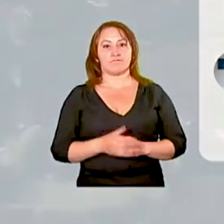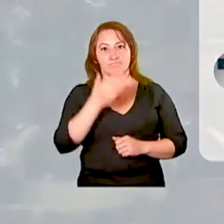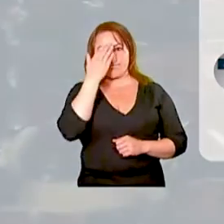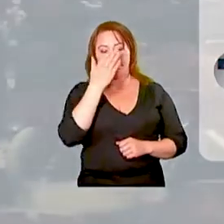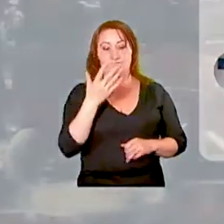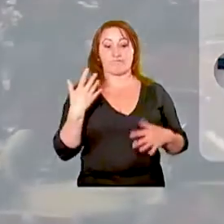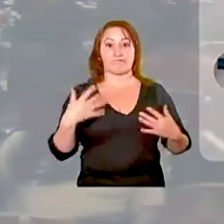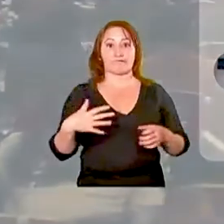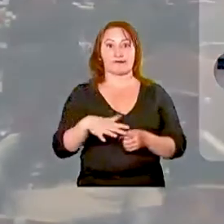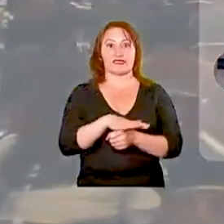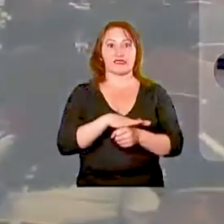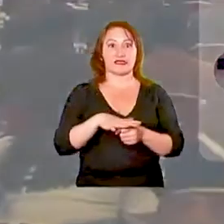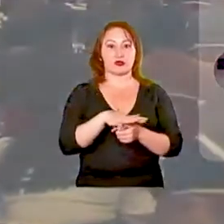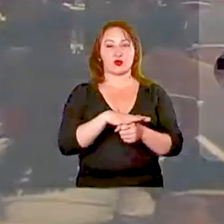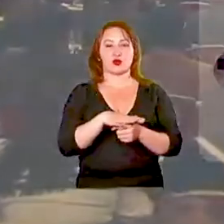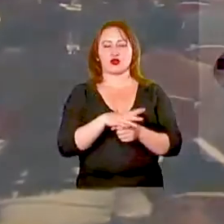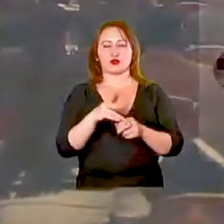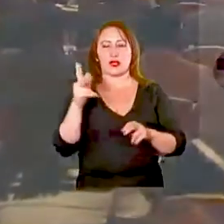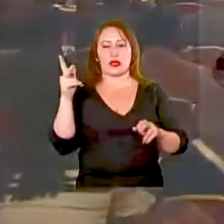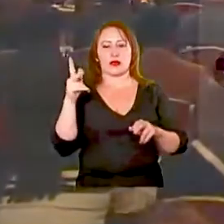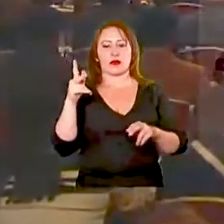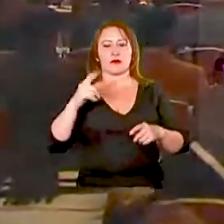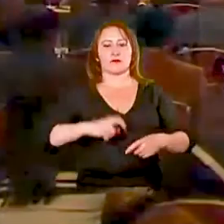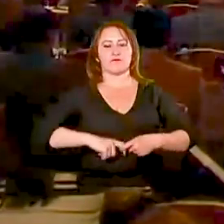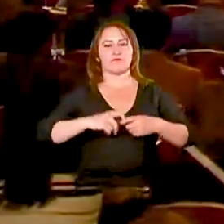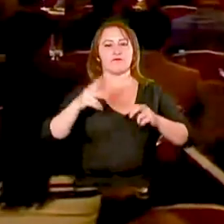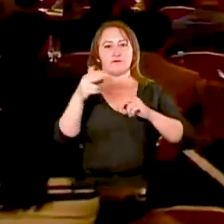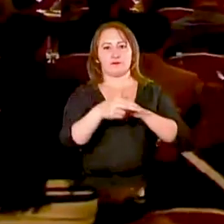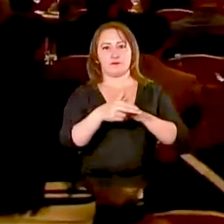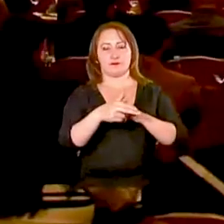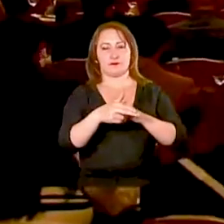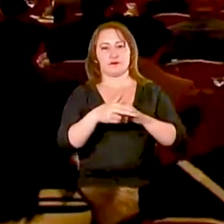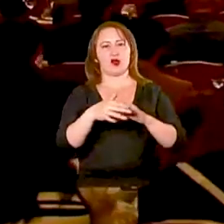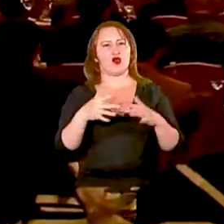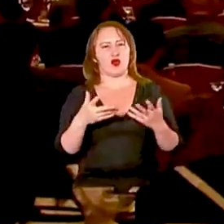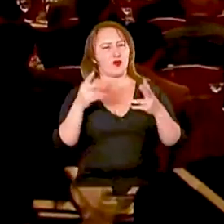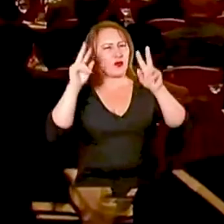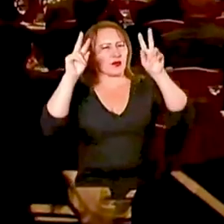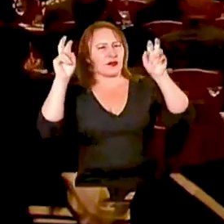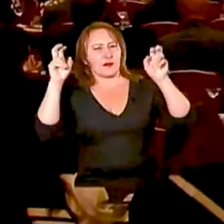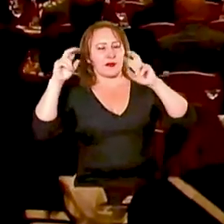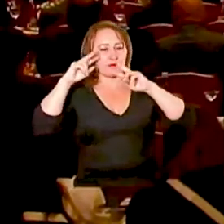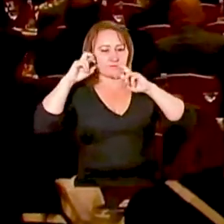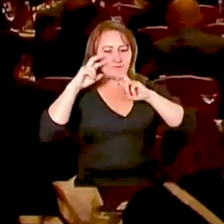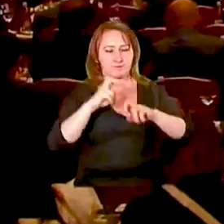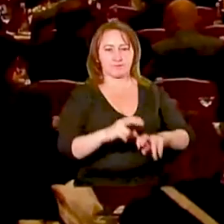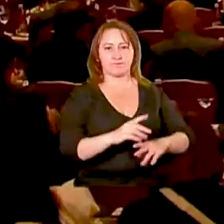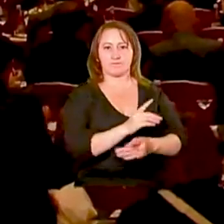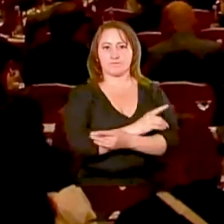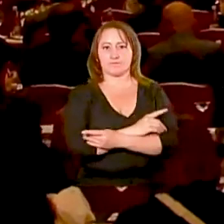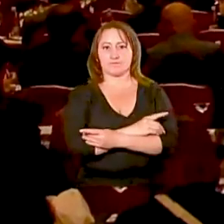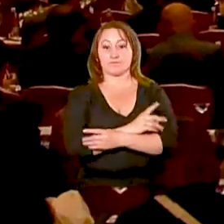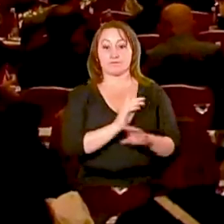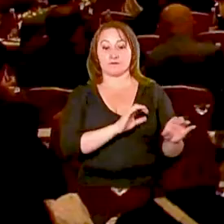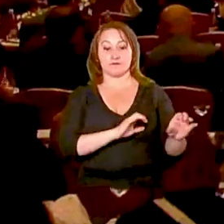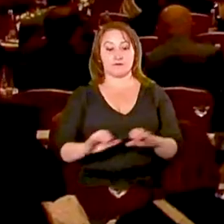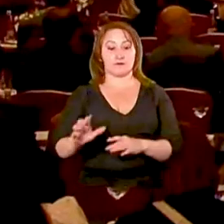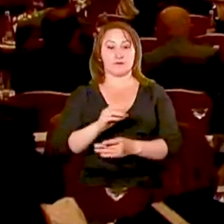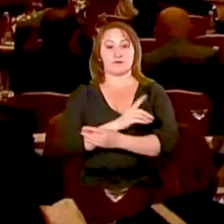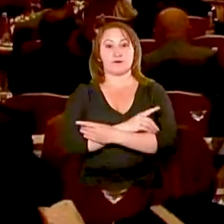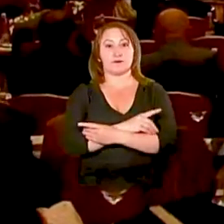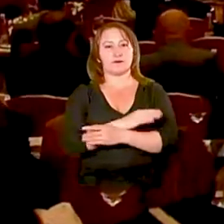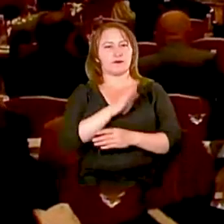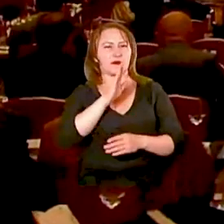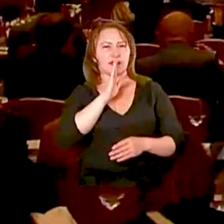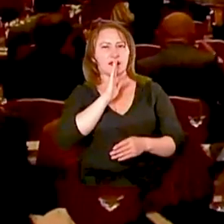enfrentarnos a una situación de suspensión convencional que existía frente a la investigación disciplinaria y las actuaciones disciplinarias de